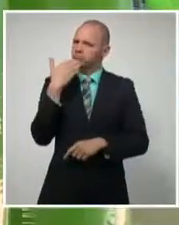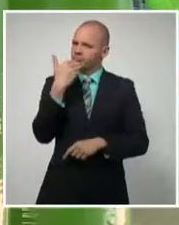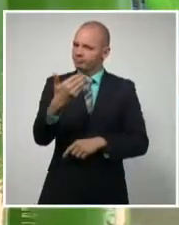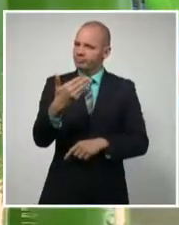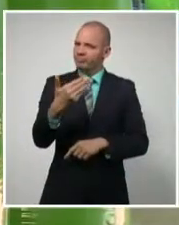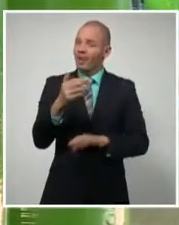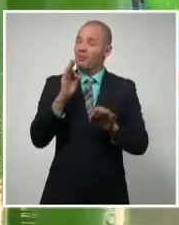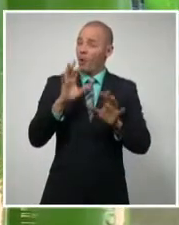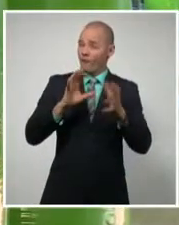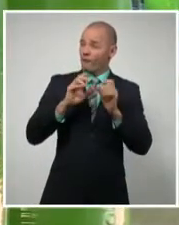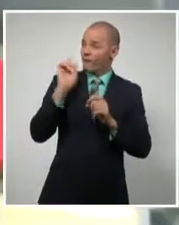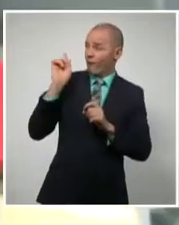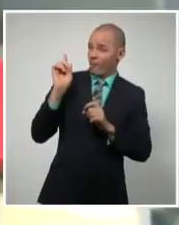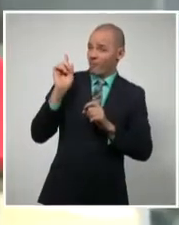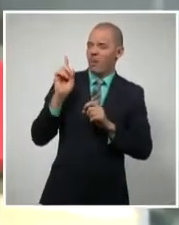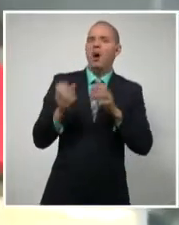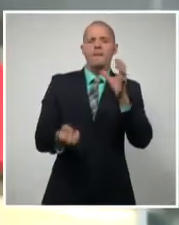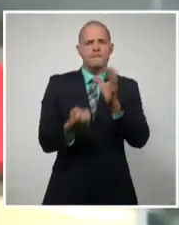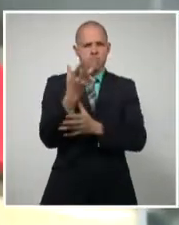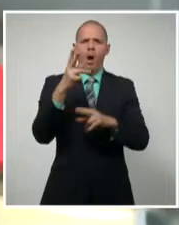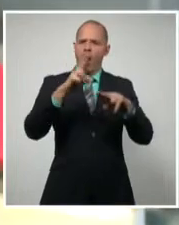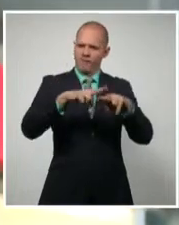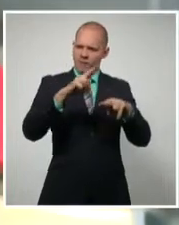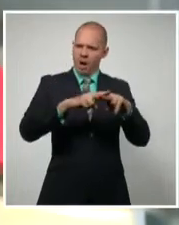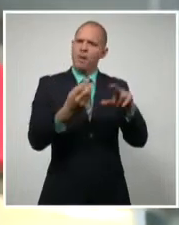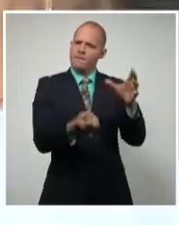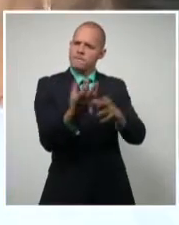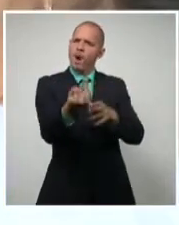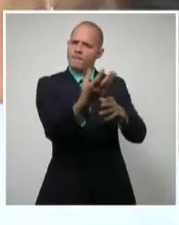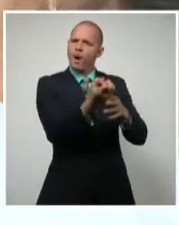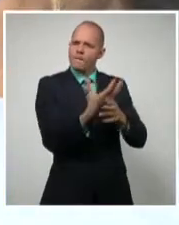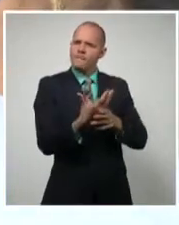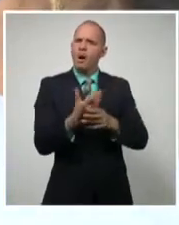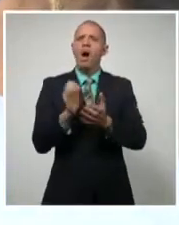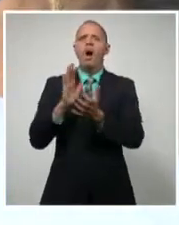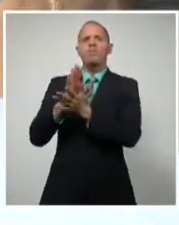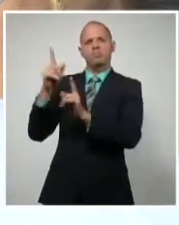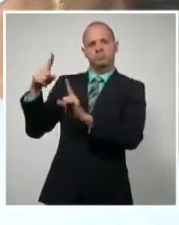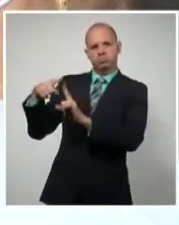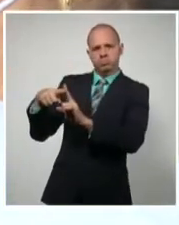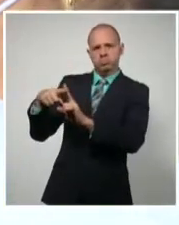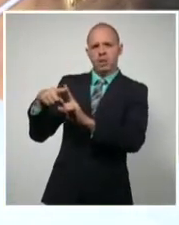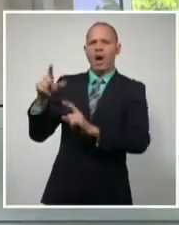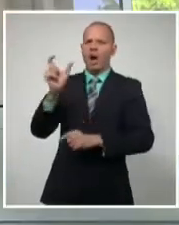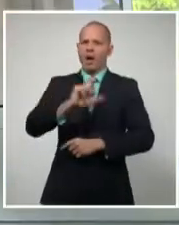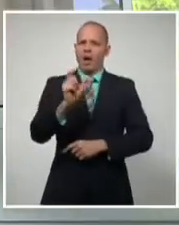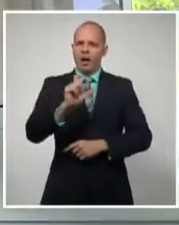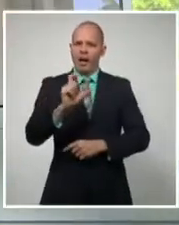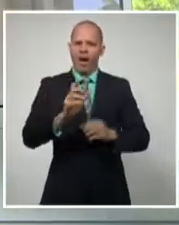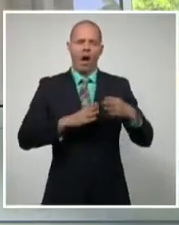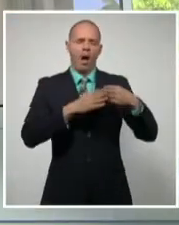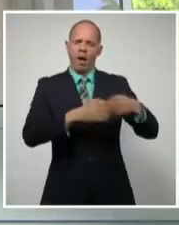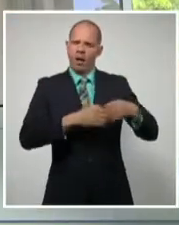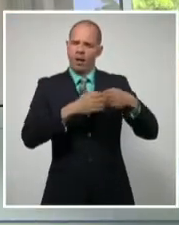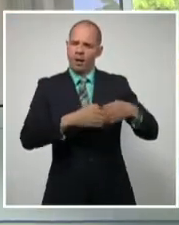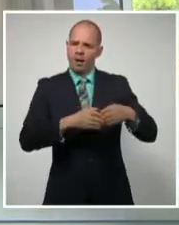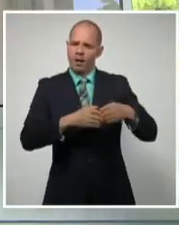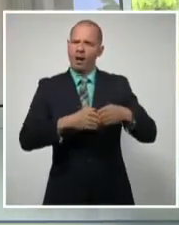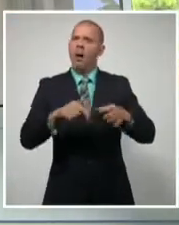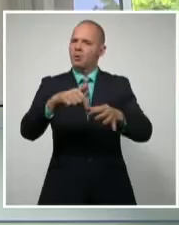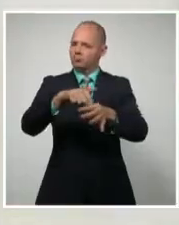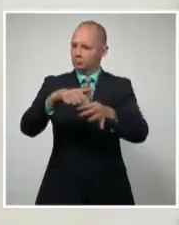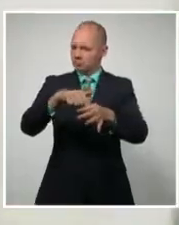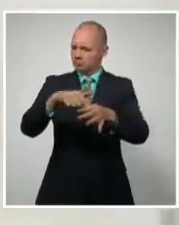se construyen en las provincias de La Habana, Matanzas, Camagüey, Granma y en el municipio especial Isla